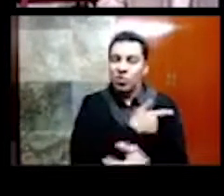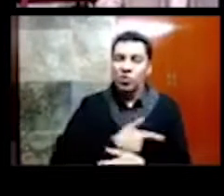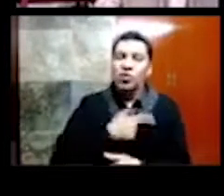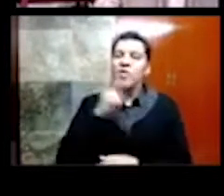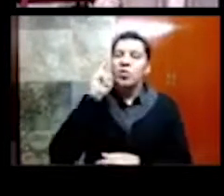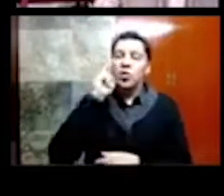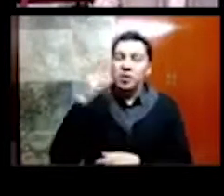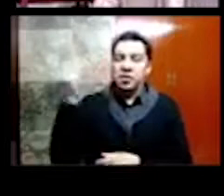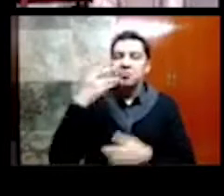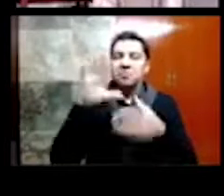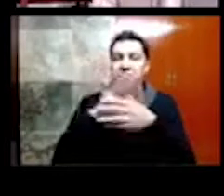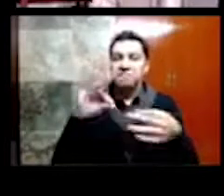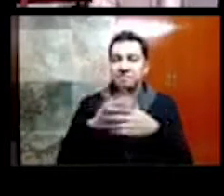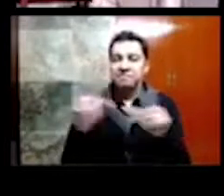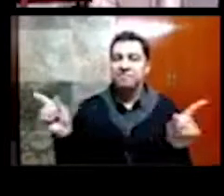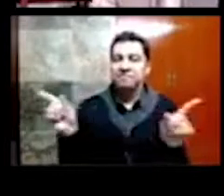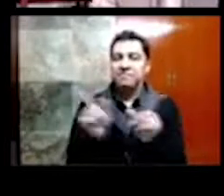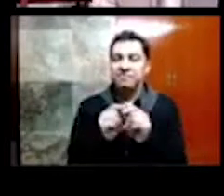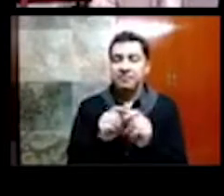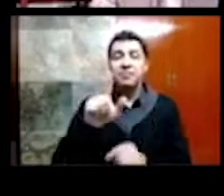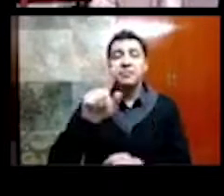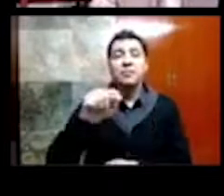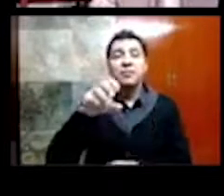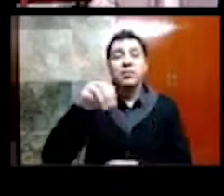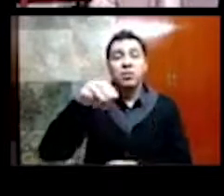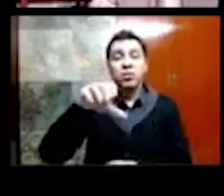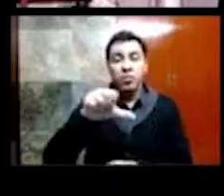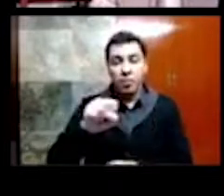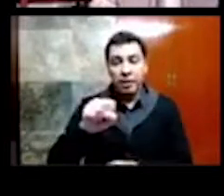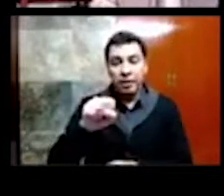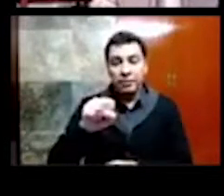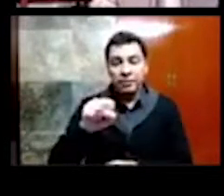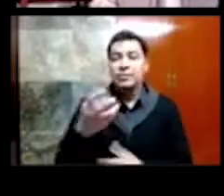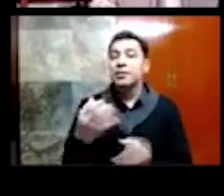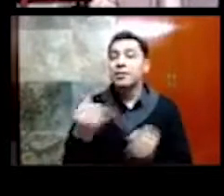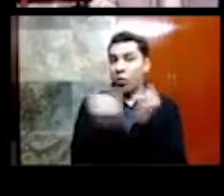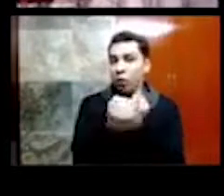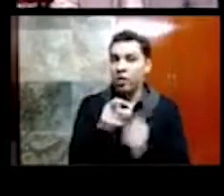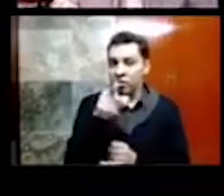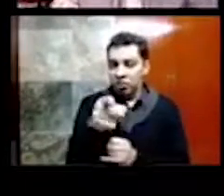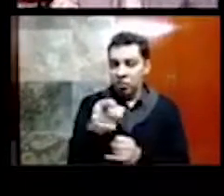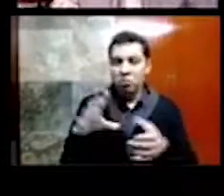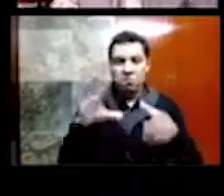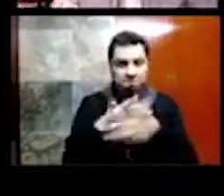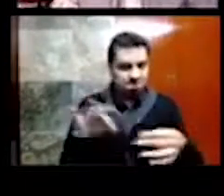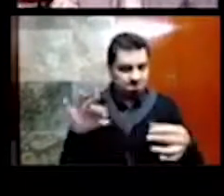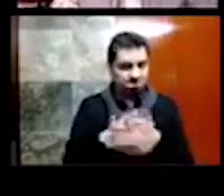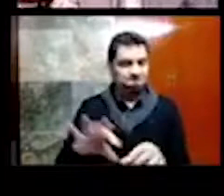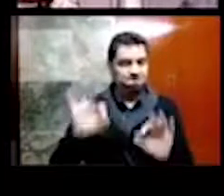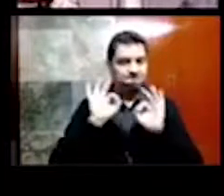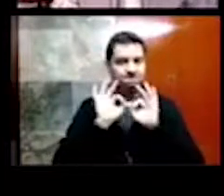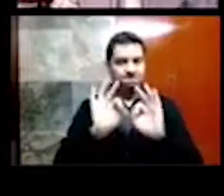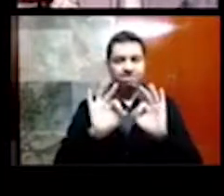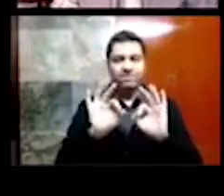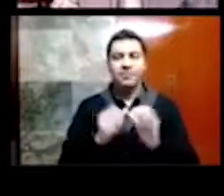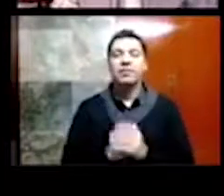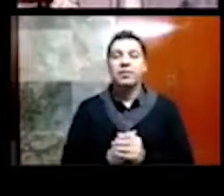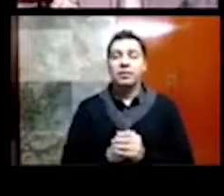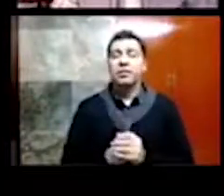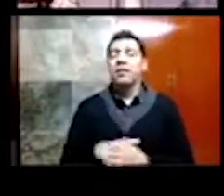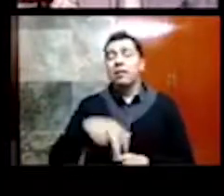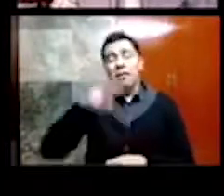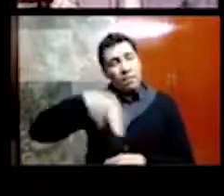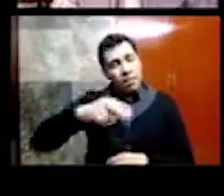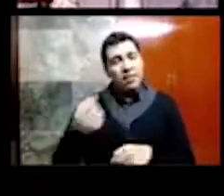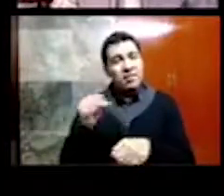Pues, Tomás, ¿qué te decimos? El martes contigo fue espectacular también. Sí, en efecto, considero que ha sido una semana